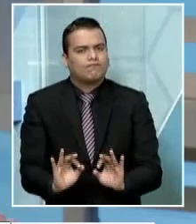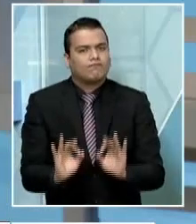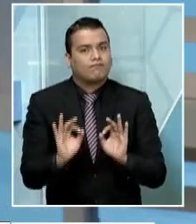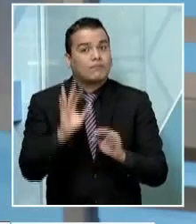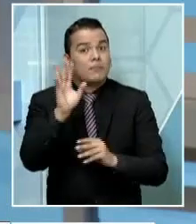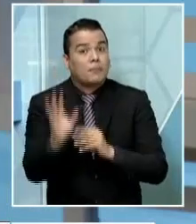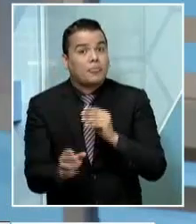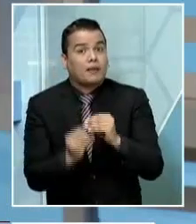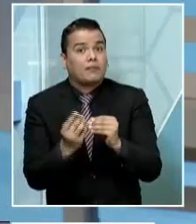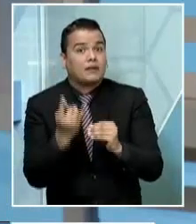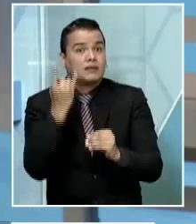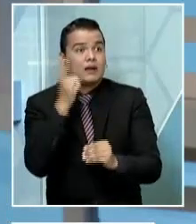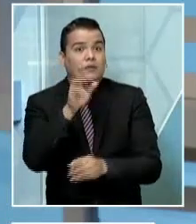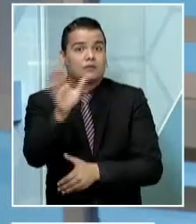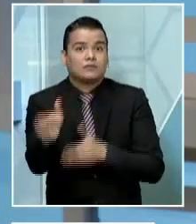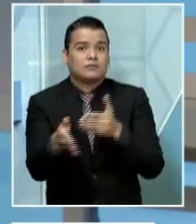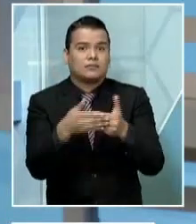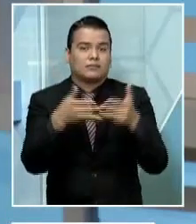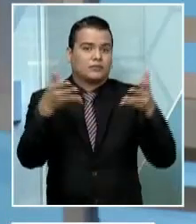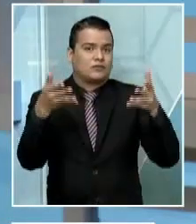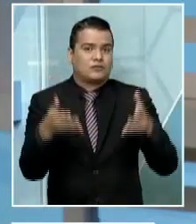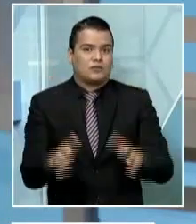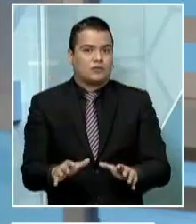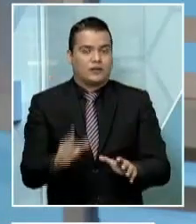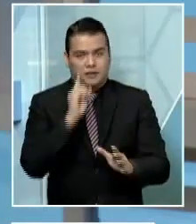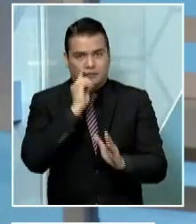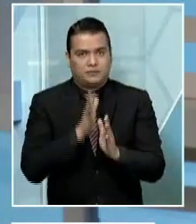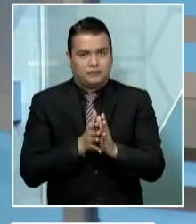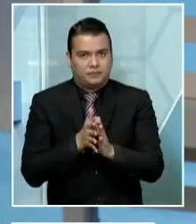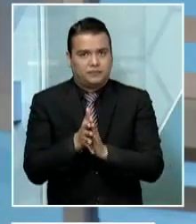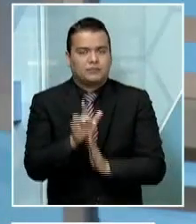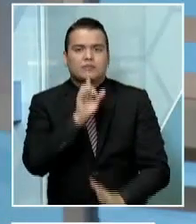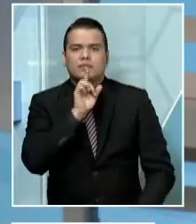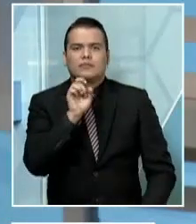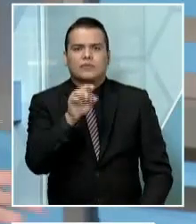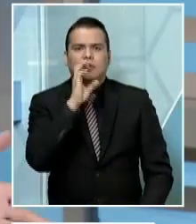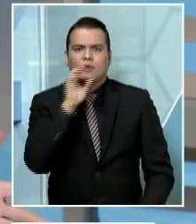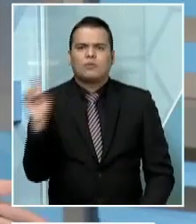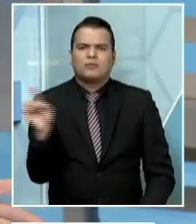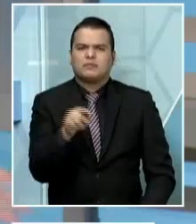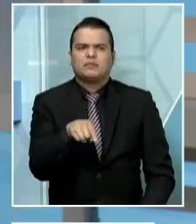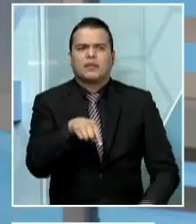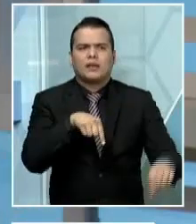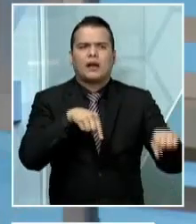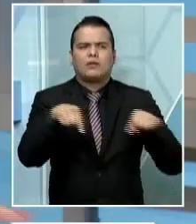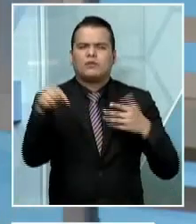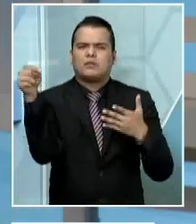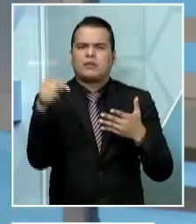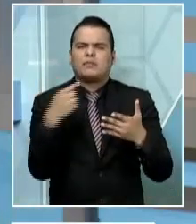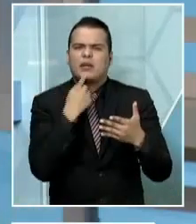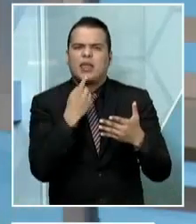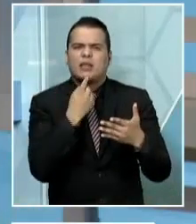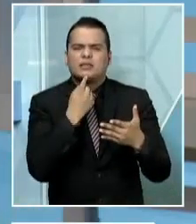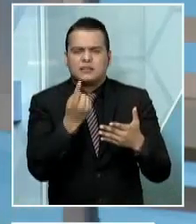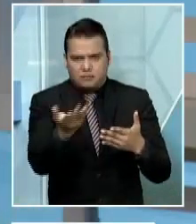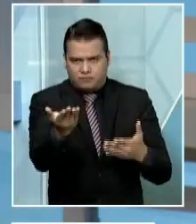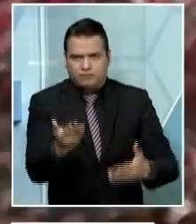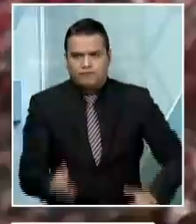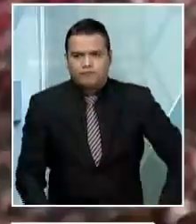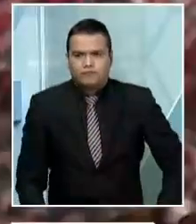intención de evitar un nuevo cierre de este sector de la economía. Carlos Aponte, buenas tardes. Cuéntenos qué dicen las autoridades sobre esta situación.